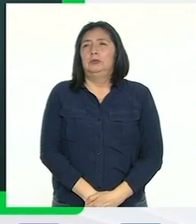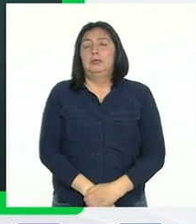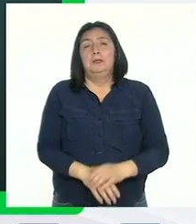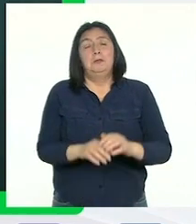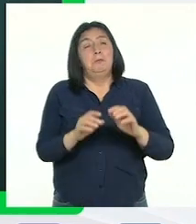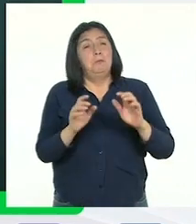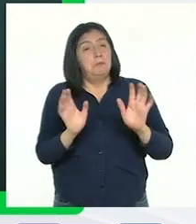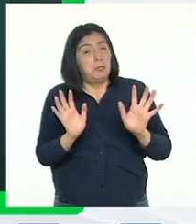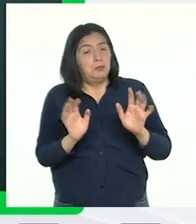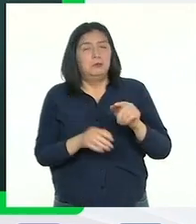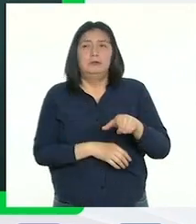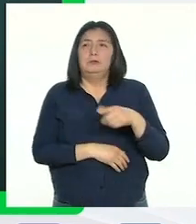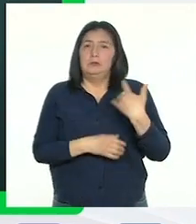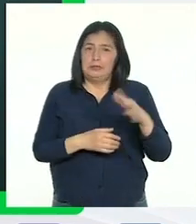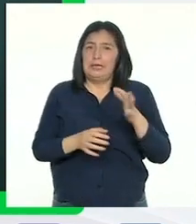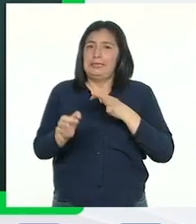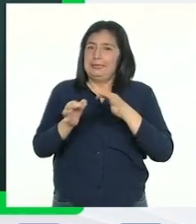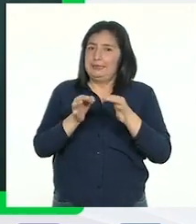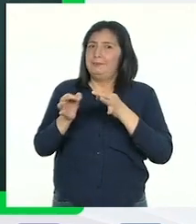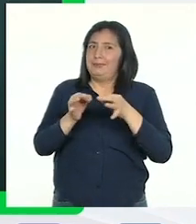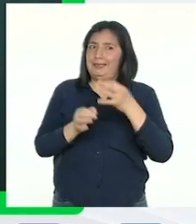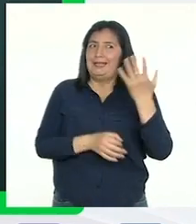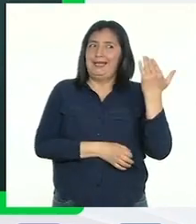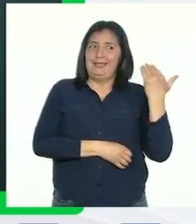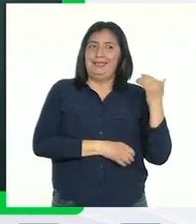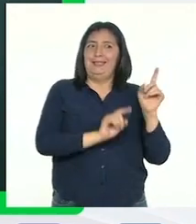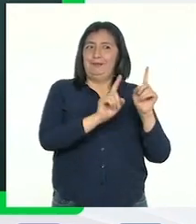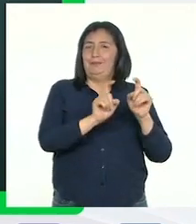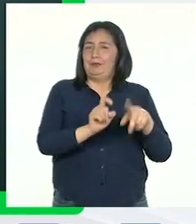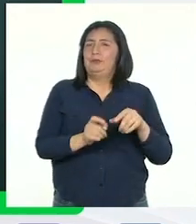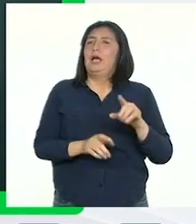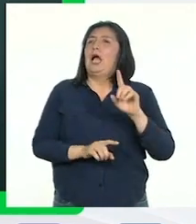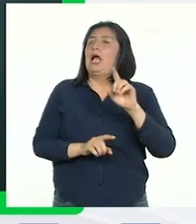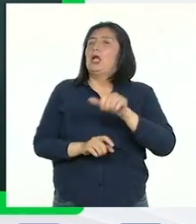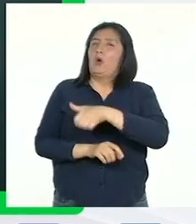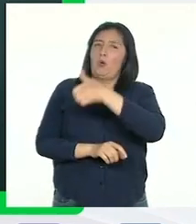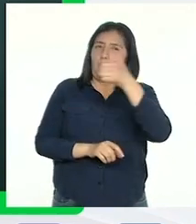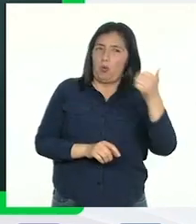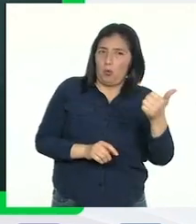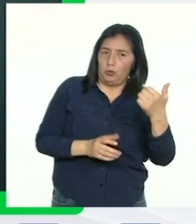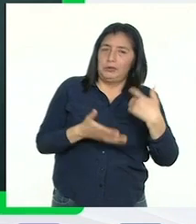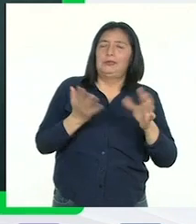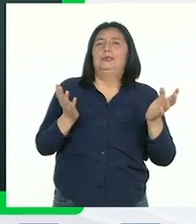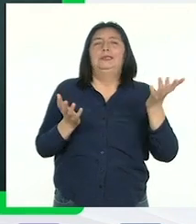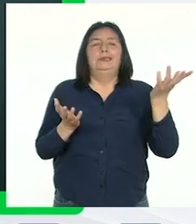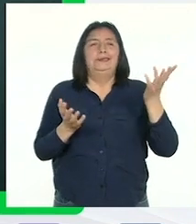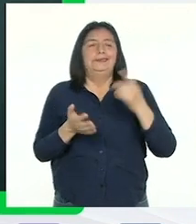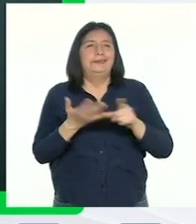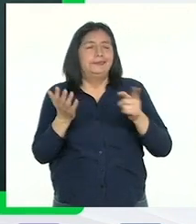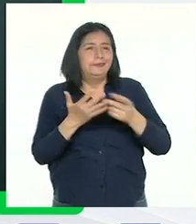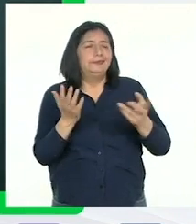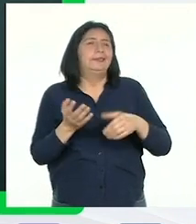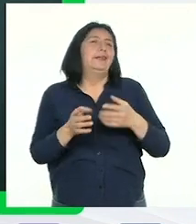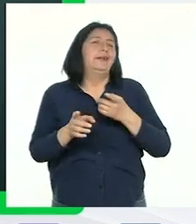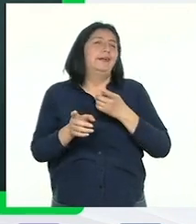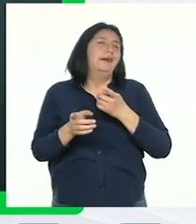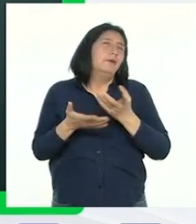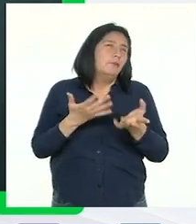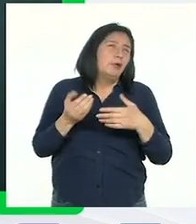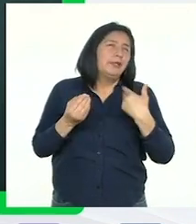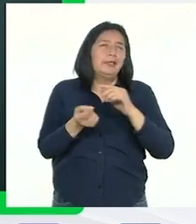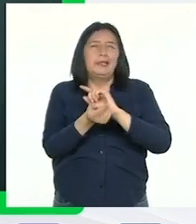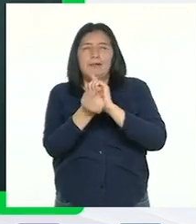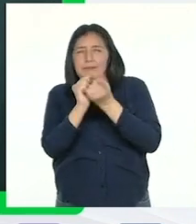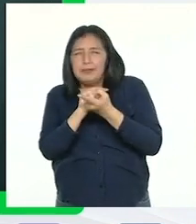Bueno, tal como te explicaba en la pregunta anterior, existen otras condiciones que afectan las características de